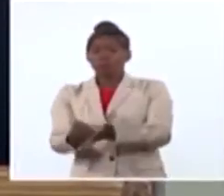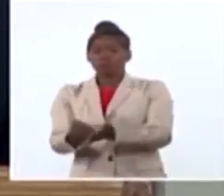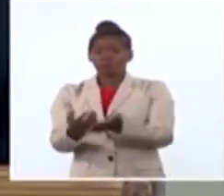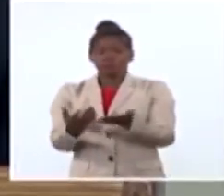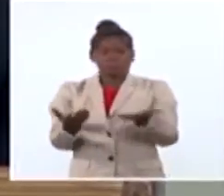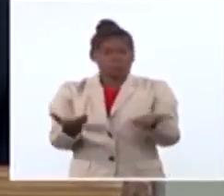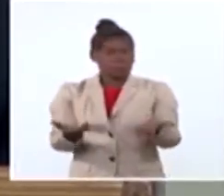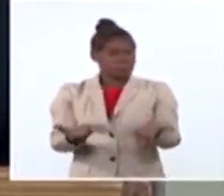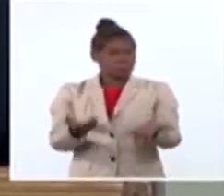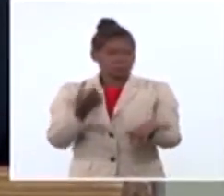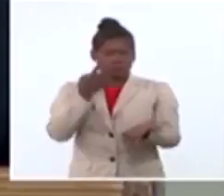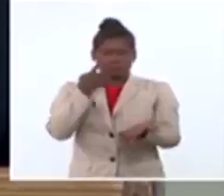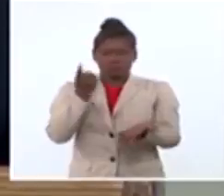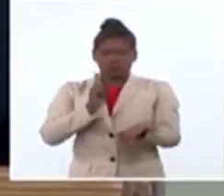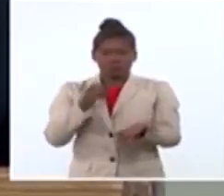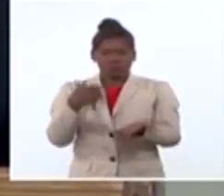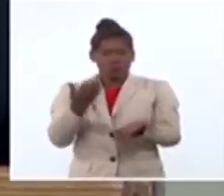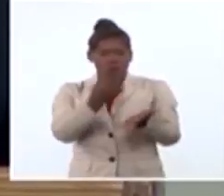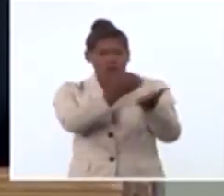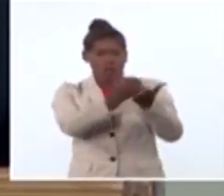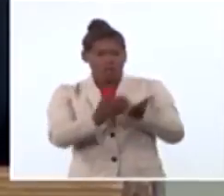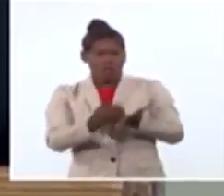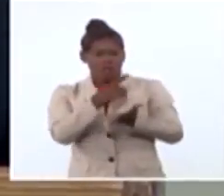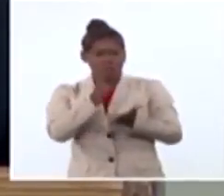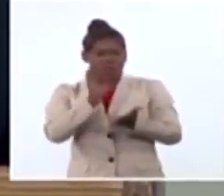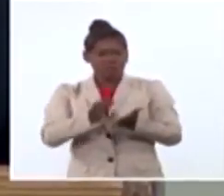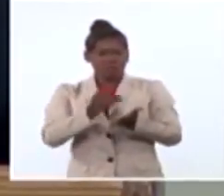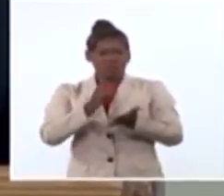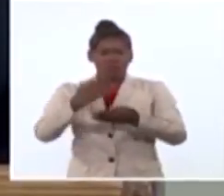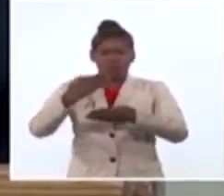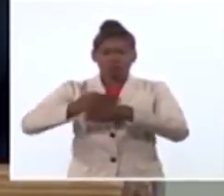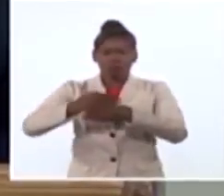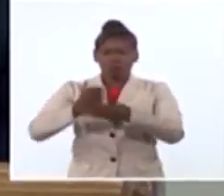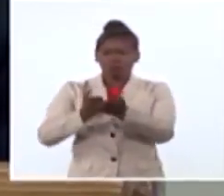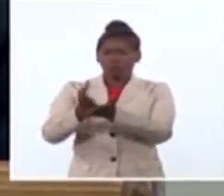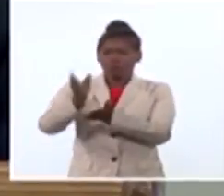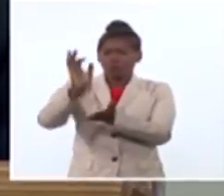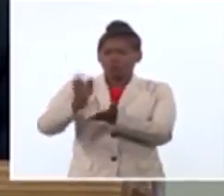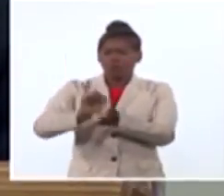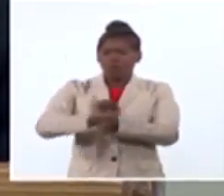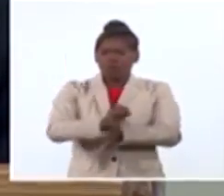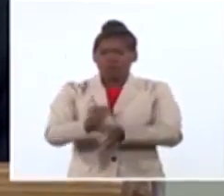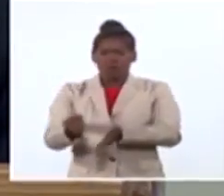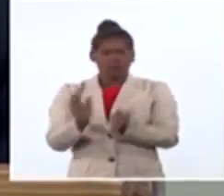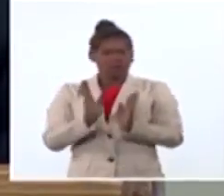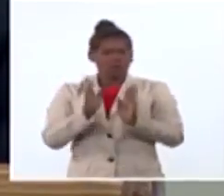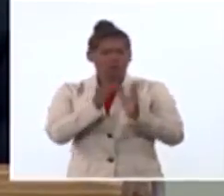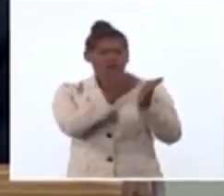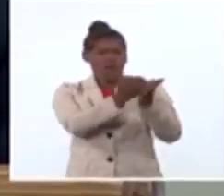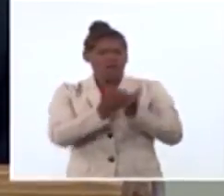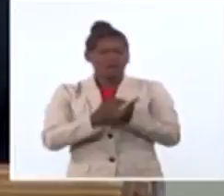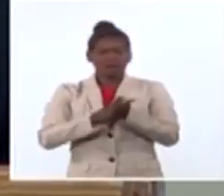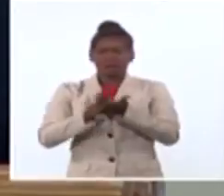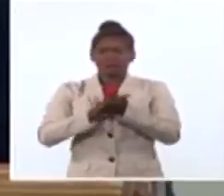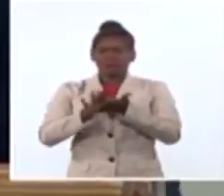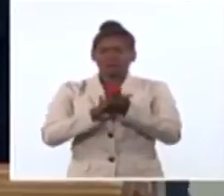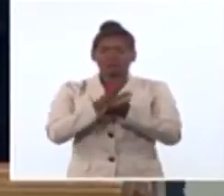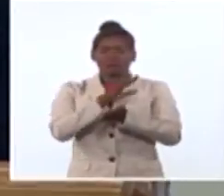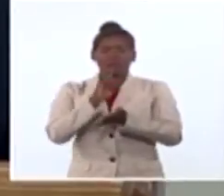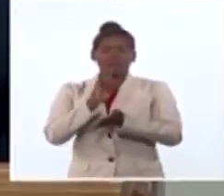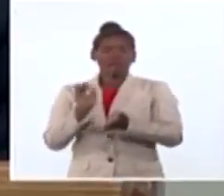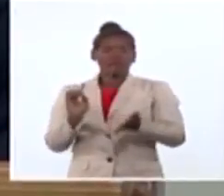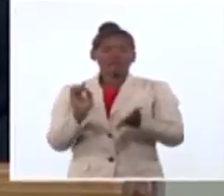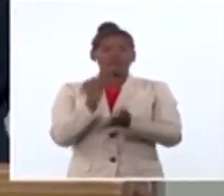circunstancia, incluyendo las garantías, y cito, a un mayor acceso a